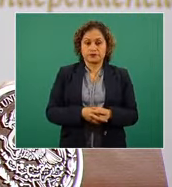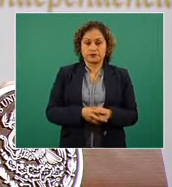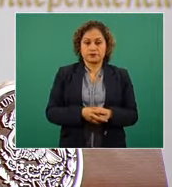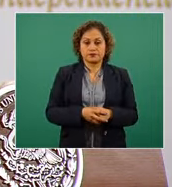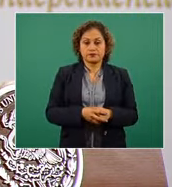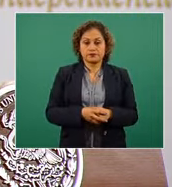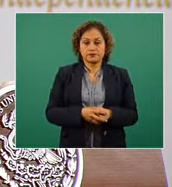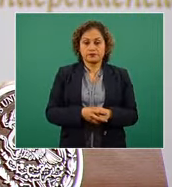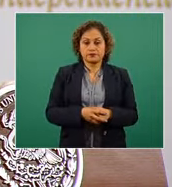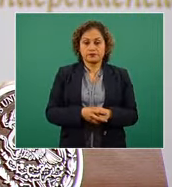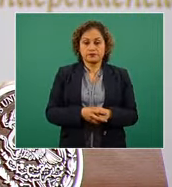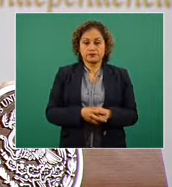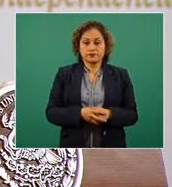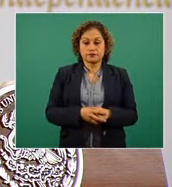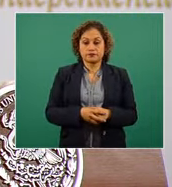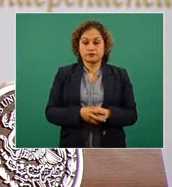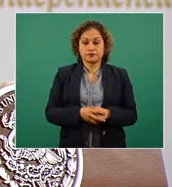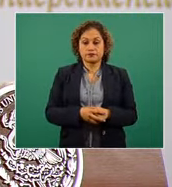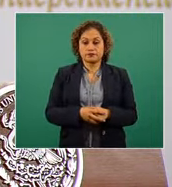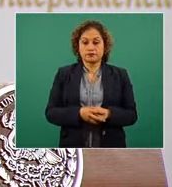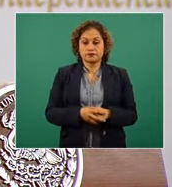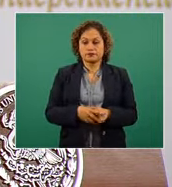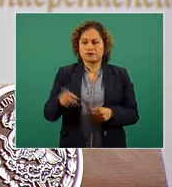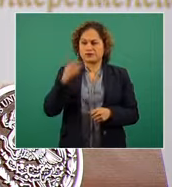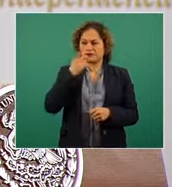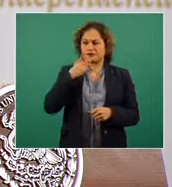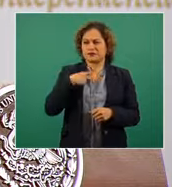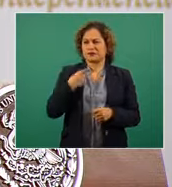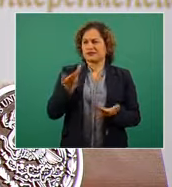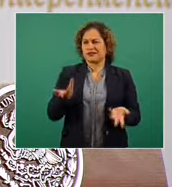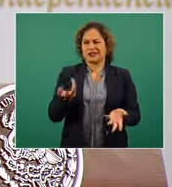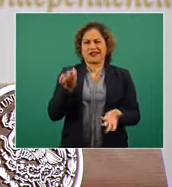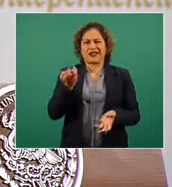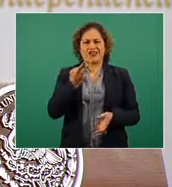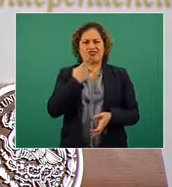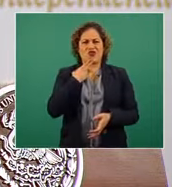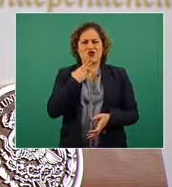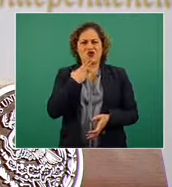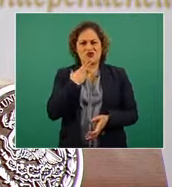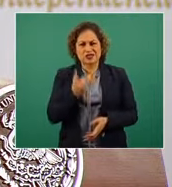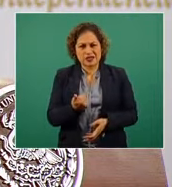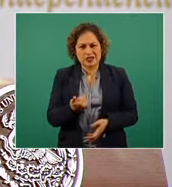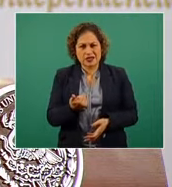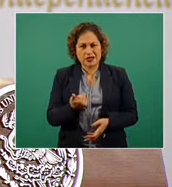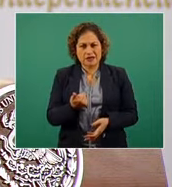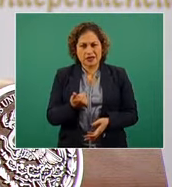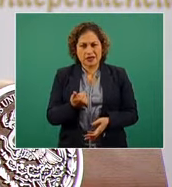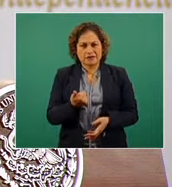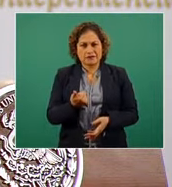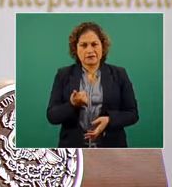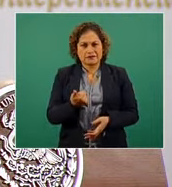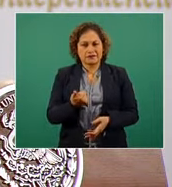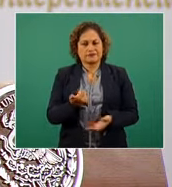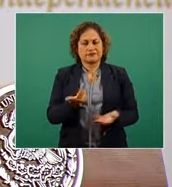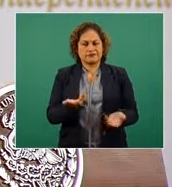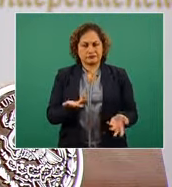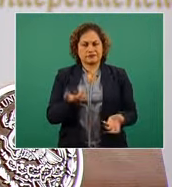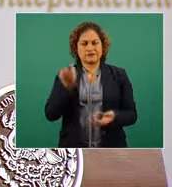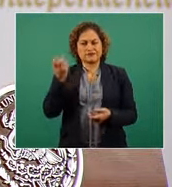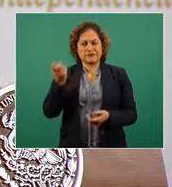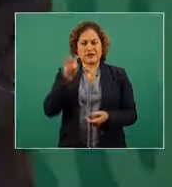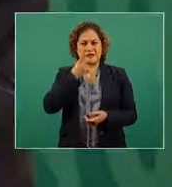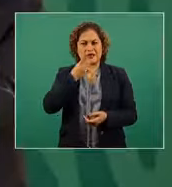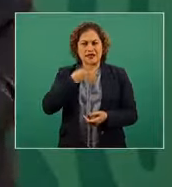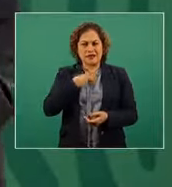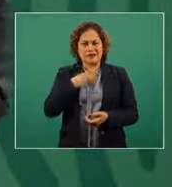reconociéndola como eficaz, sino cuestionándola. Pero me dio